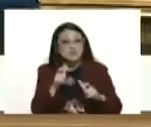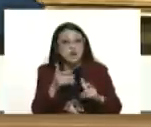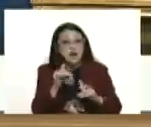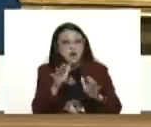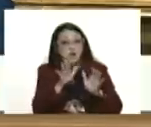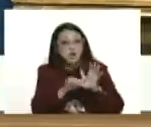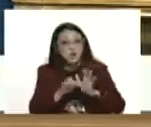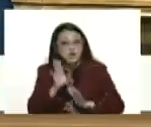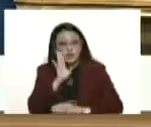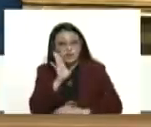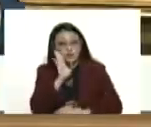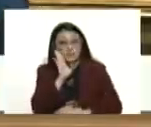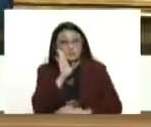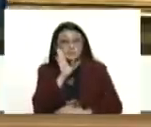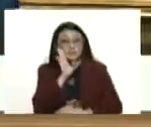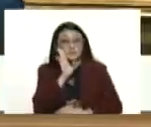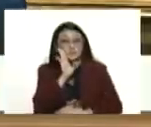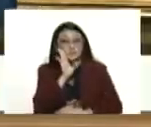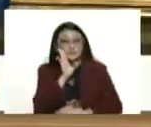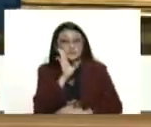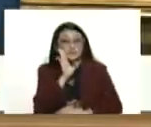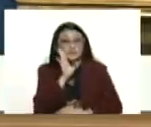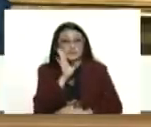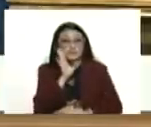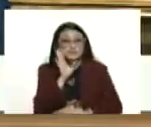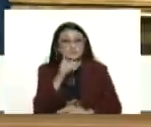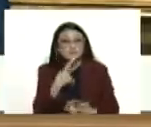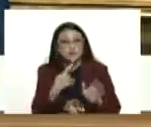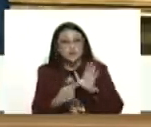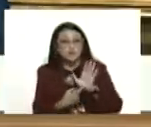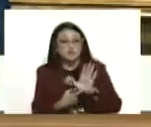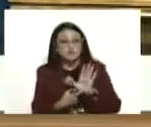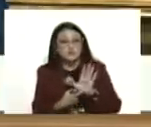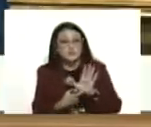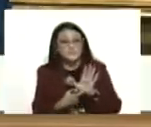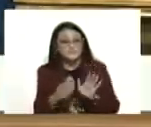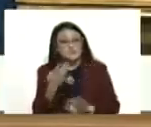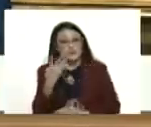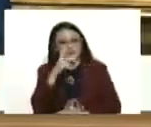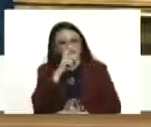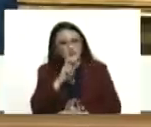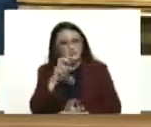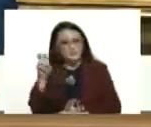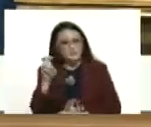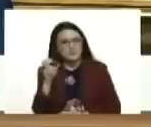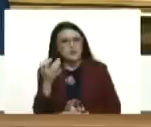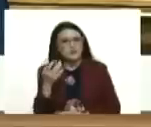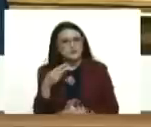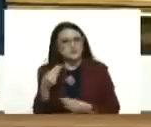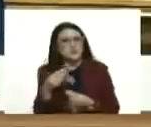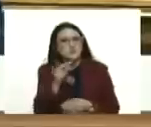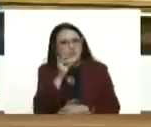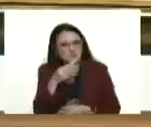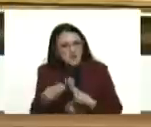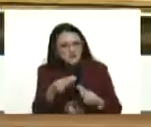corruptos imputados o corruptos que fueron mencionados en la Cuarta República y todavía hacen política.